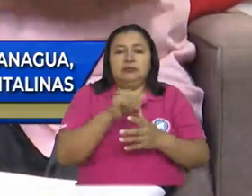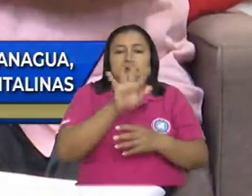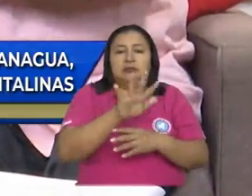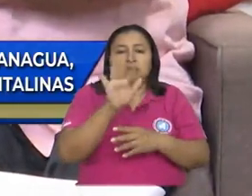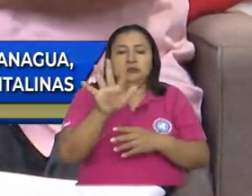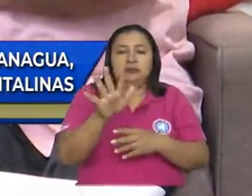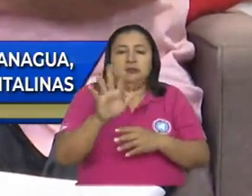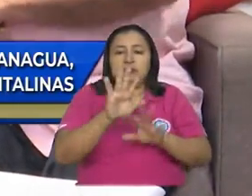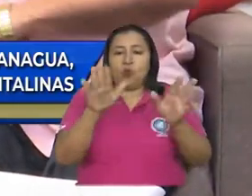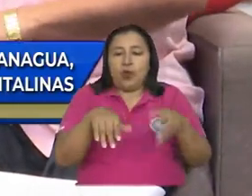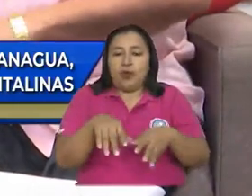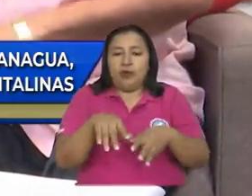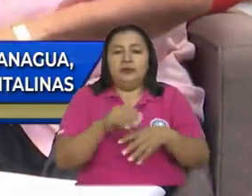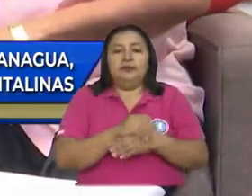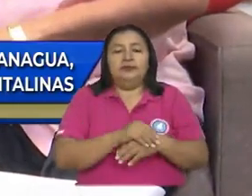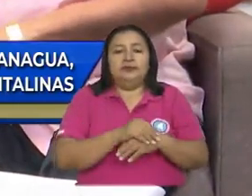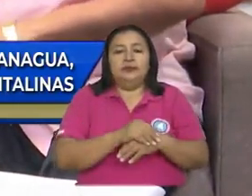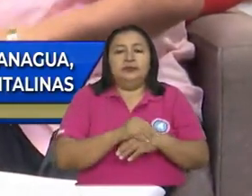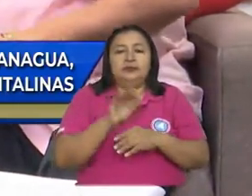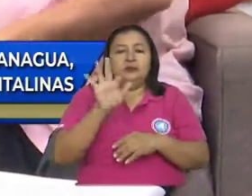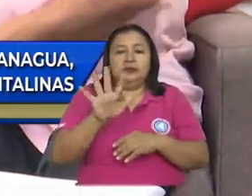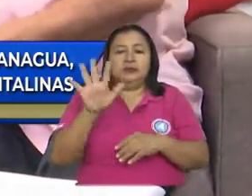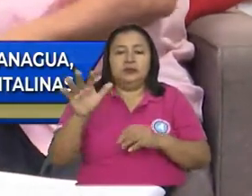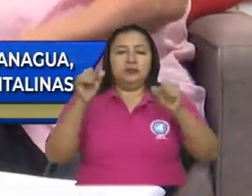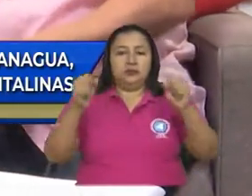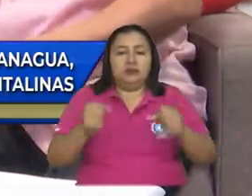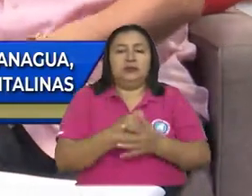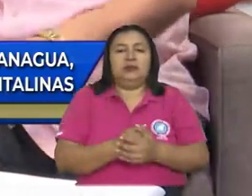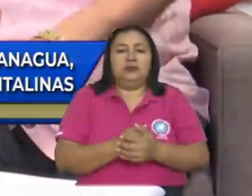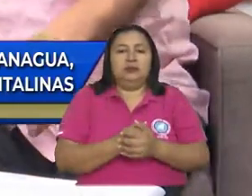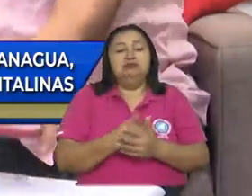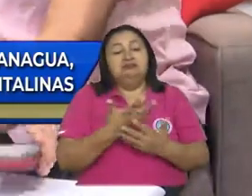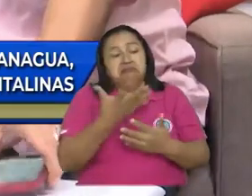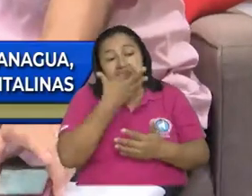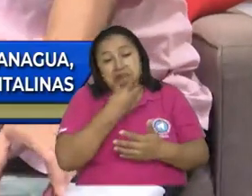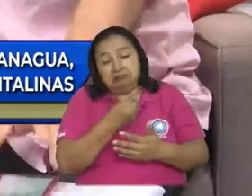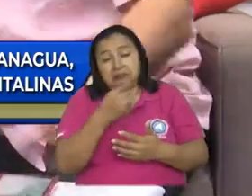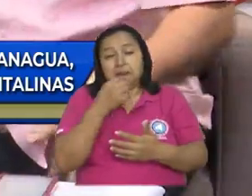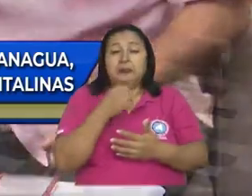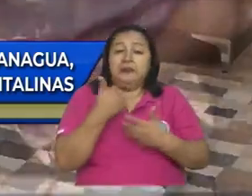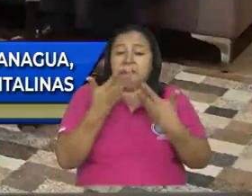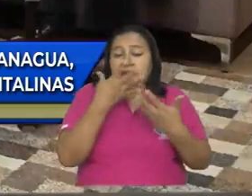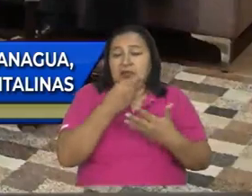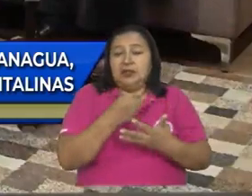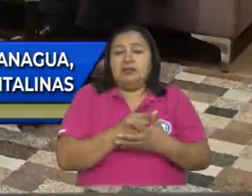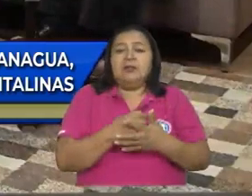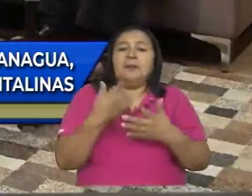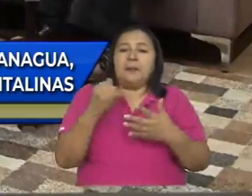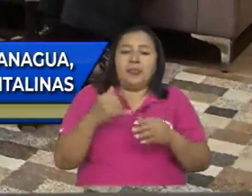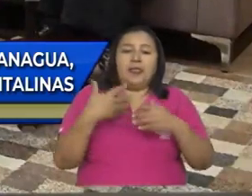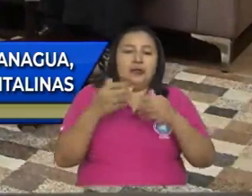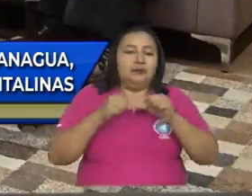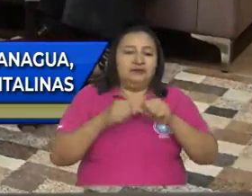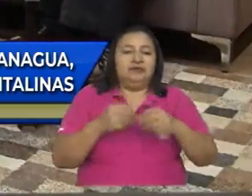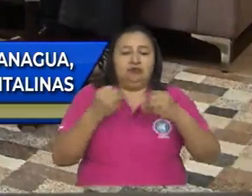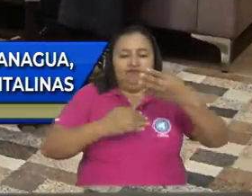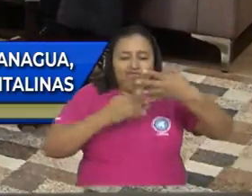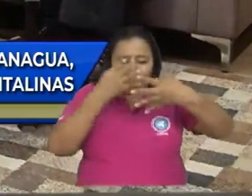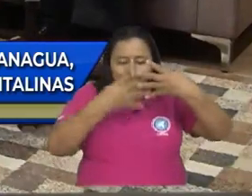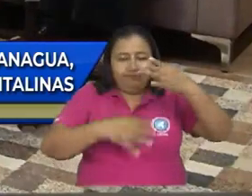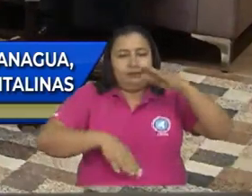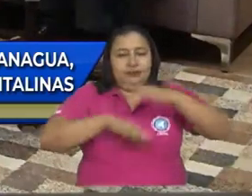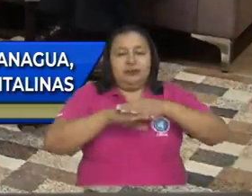55 compañeras. Y 55 varones. Qué belleza. Qué belleza. Así es que. Ahí está. Estamos llenos de actividades. Te ve